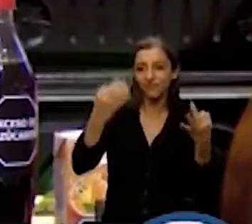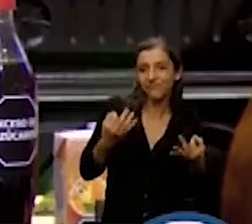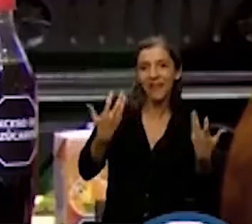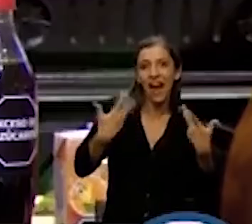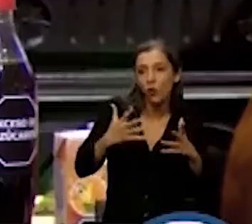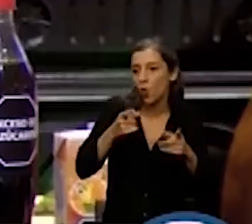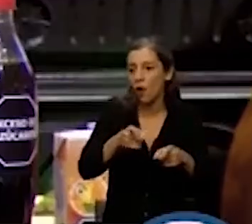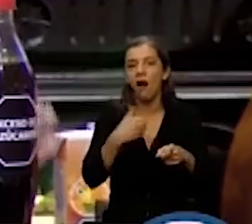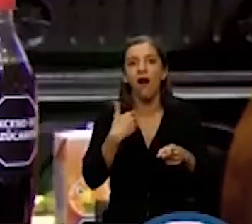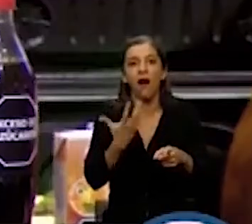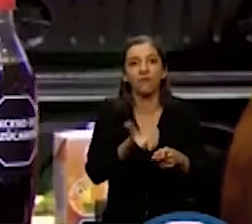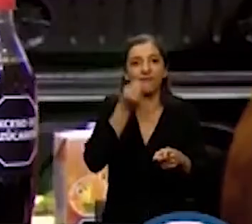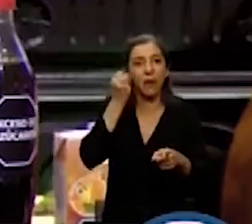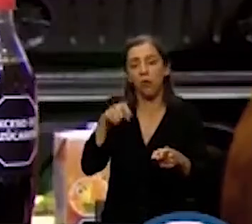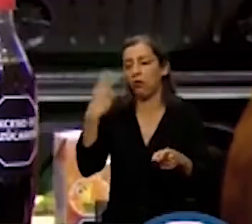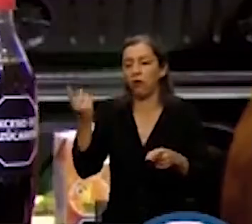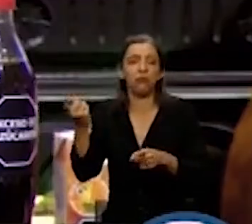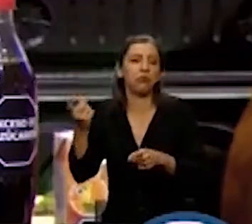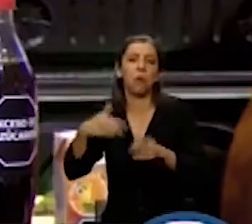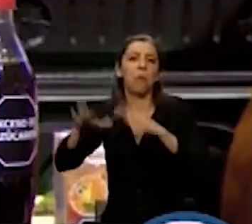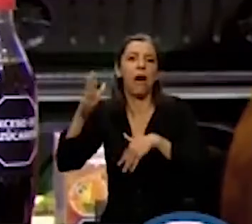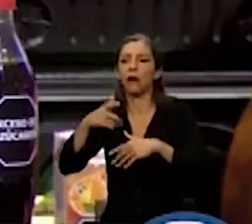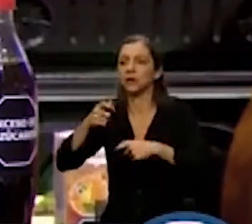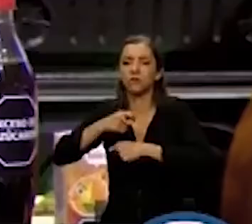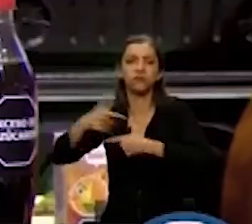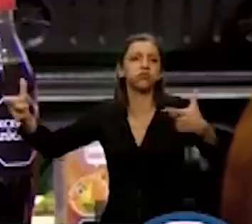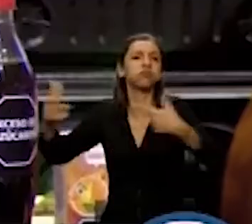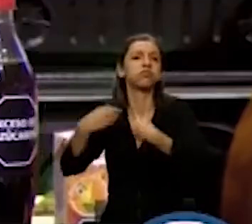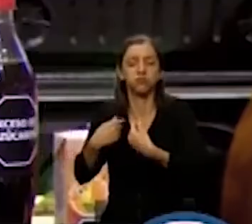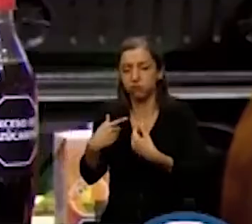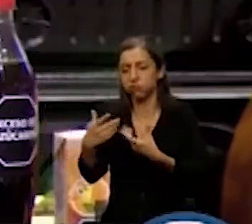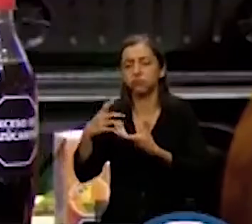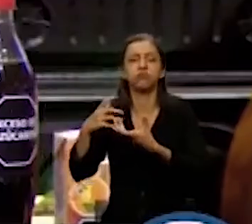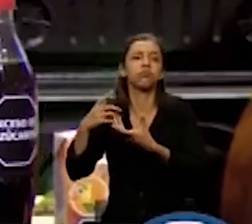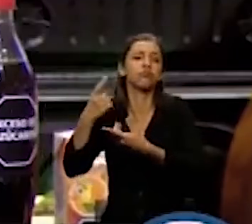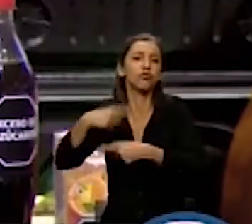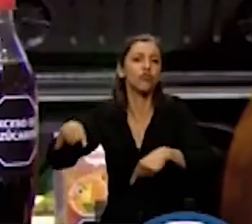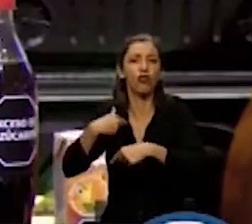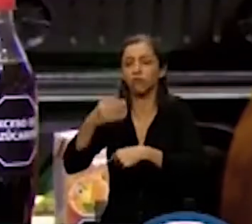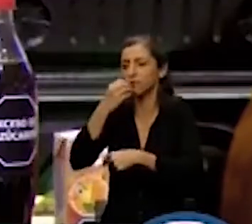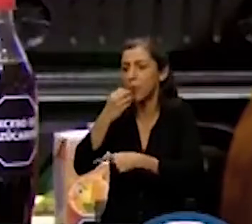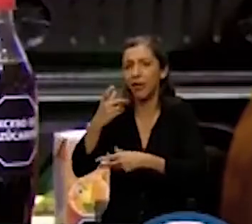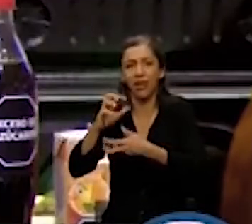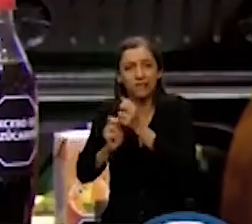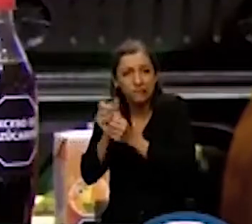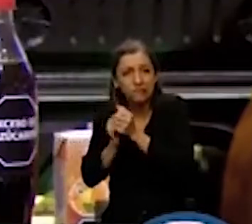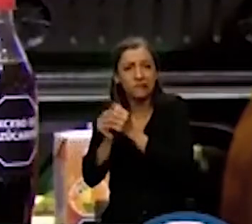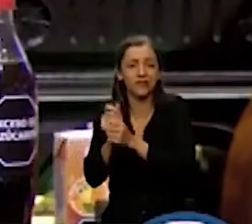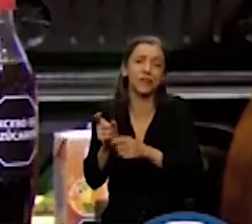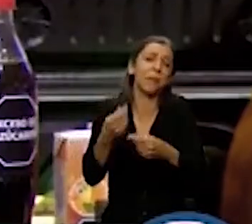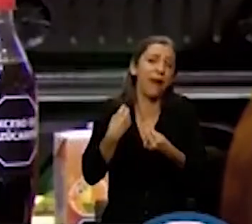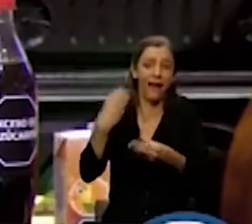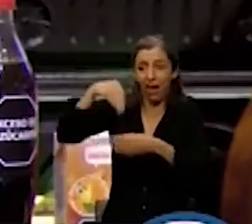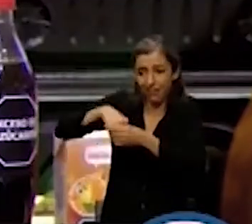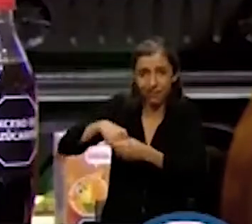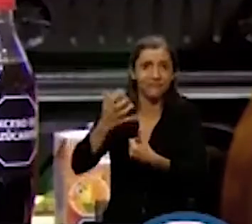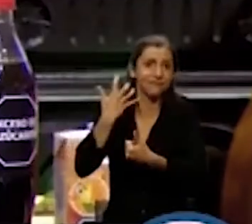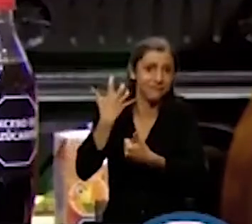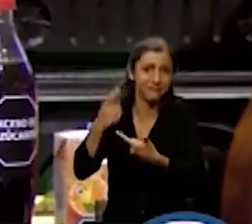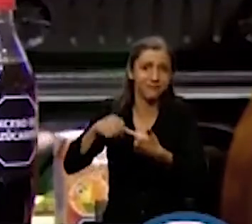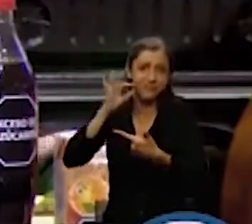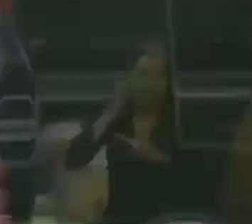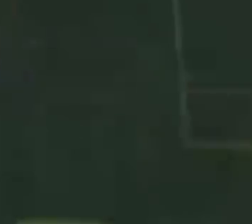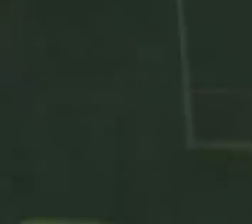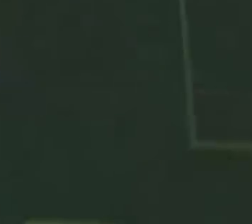estaría la aprobación o no. Vamos a ver qué es lo que pasa. Pero tenemos ahí un vivo de esta ley de etiquetado que a José Luis Espert mucho no